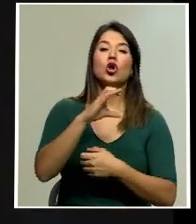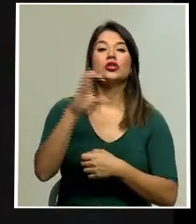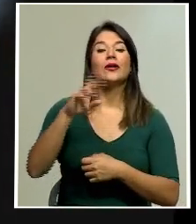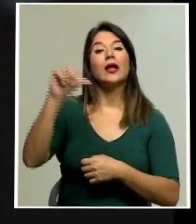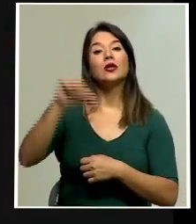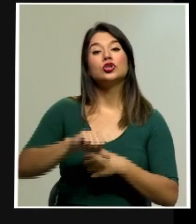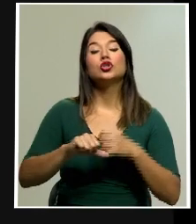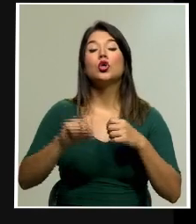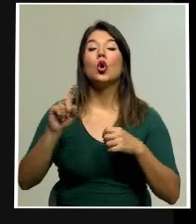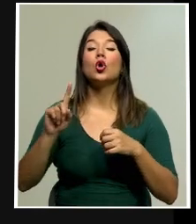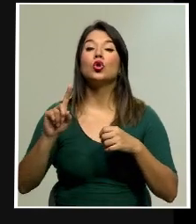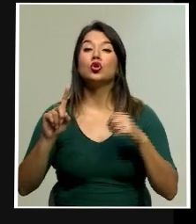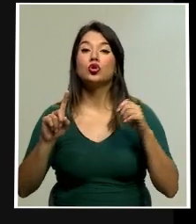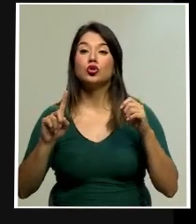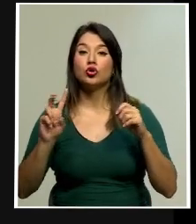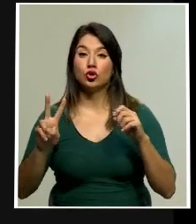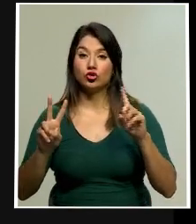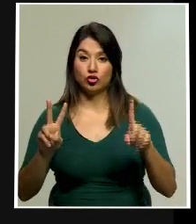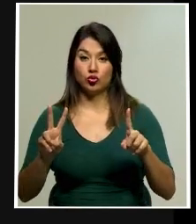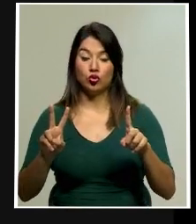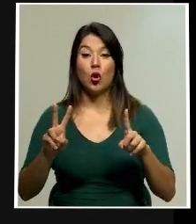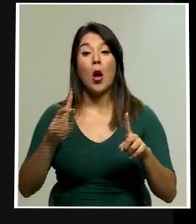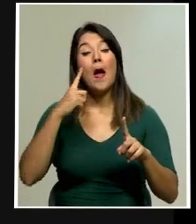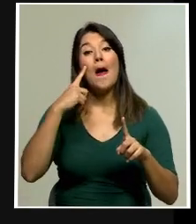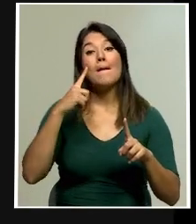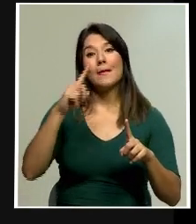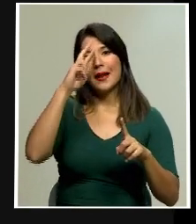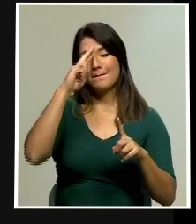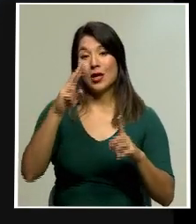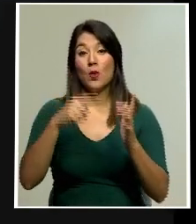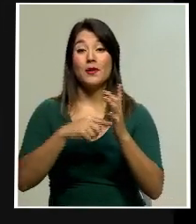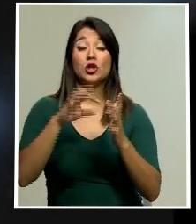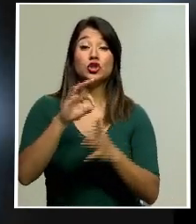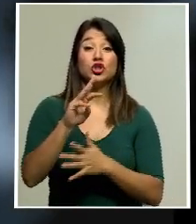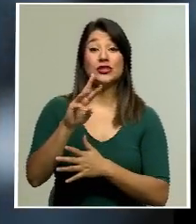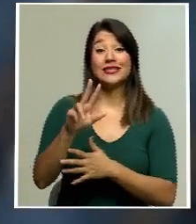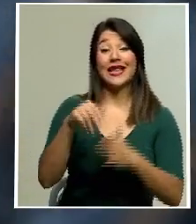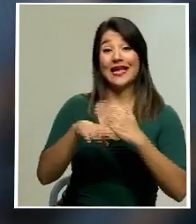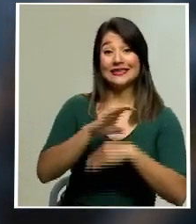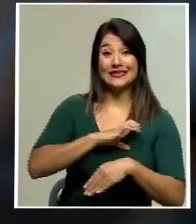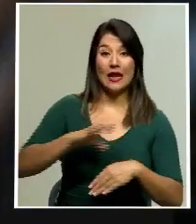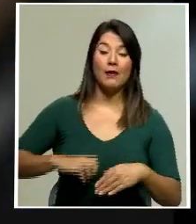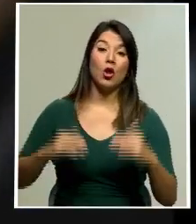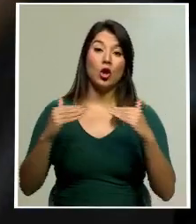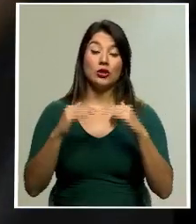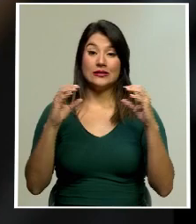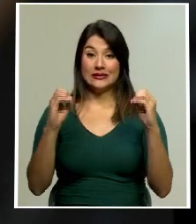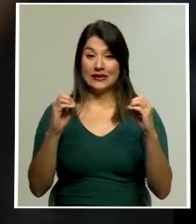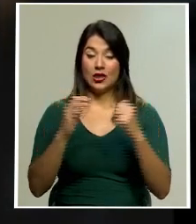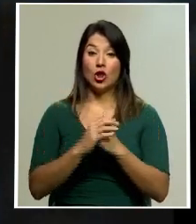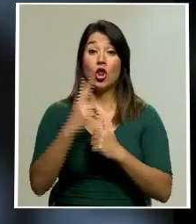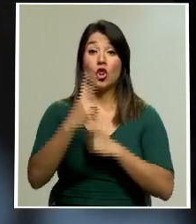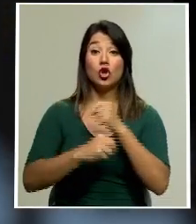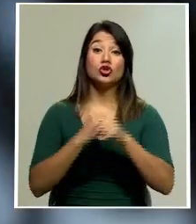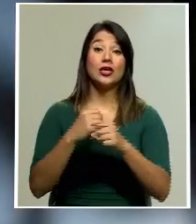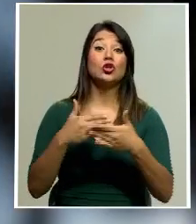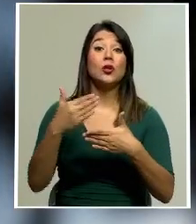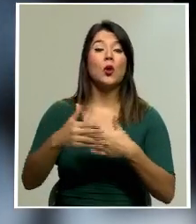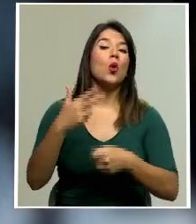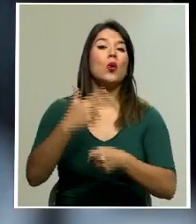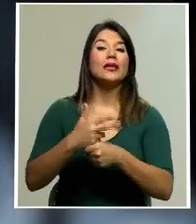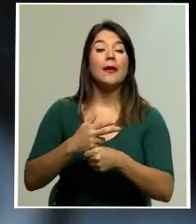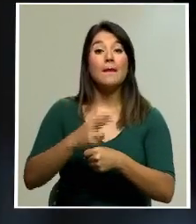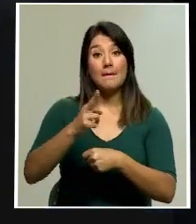2-1. Para el Norseca de 1963 en El Salvador, ticos y aztecas empataron a 0. 2 años después, en Guatemala, en el